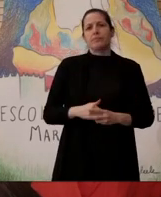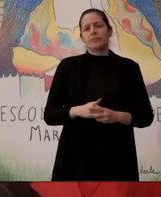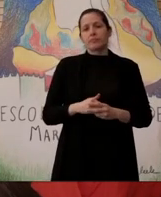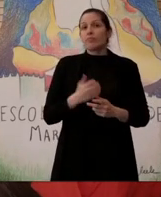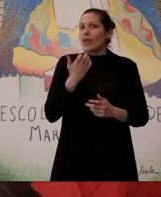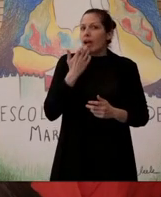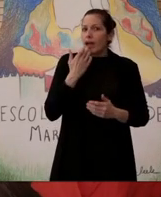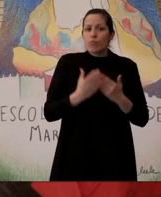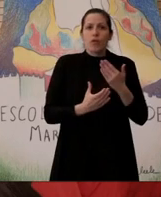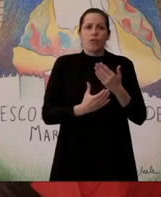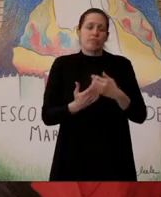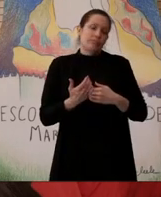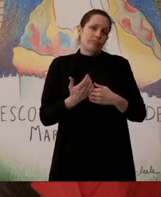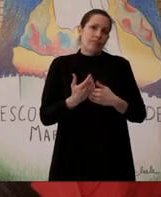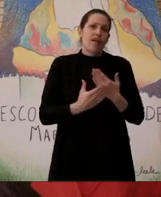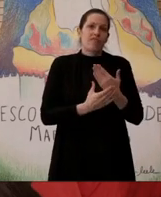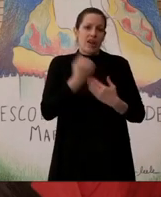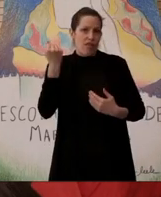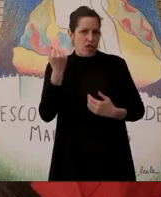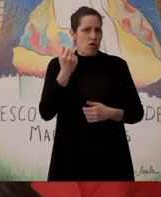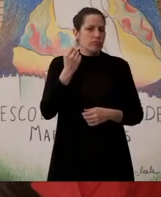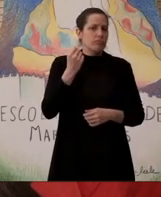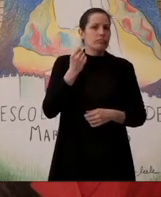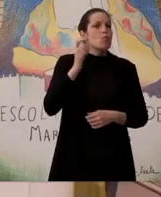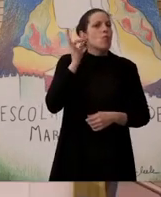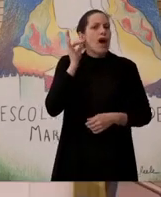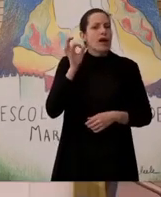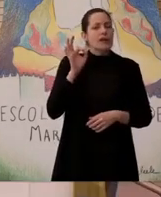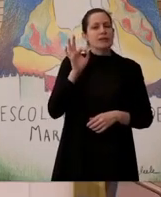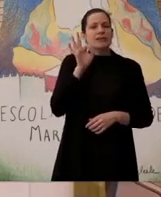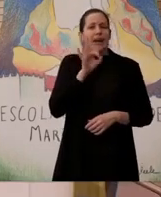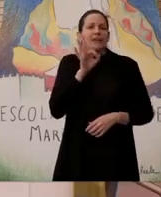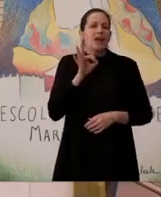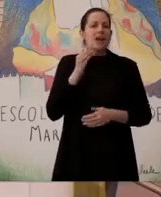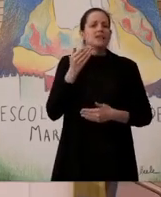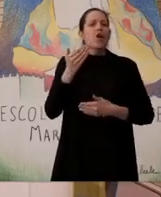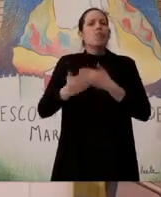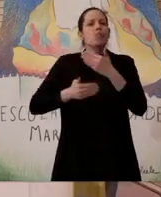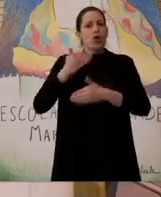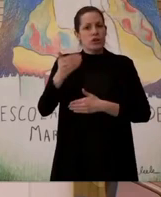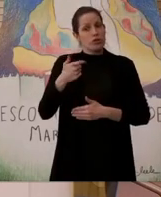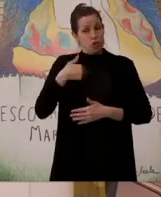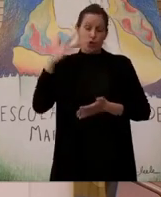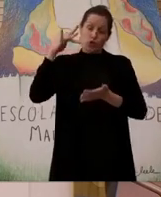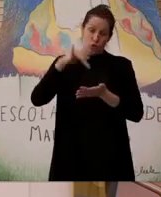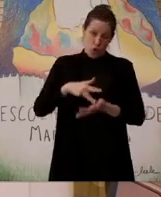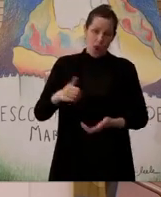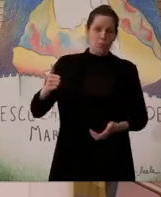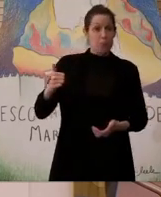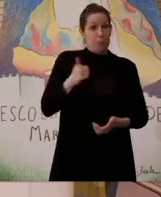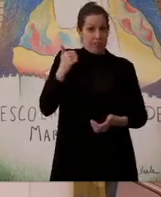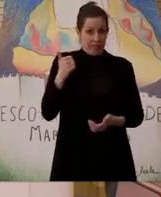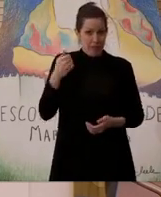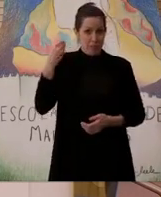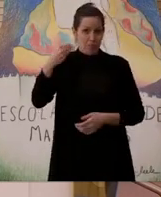federación galega de mujeres progresistas en toda España pero en Galicia otra vez me tocó a mí de casualidad ser la